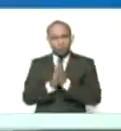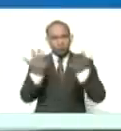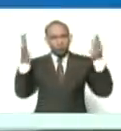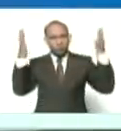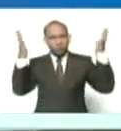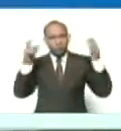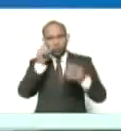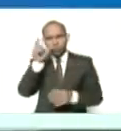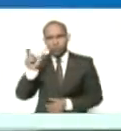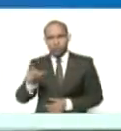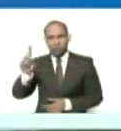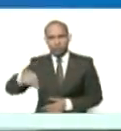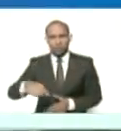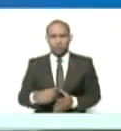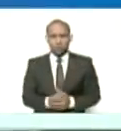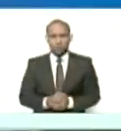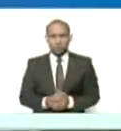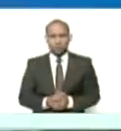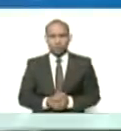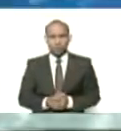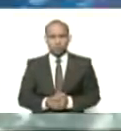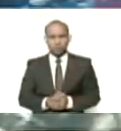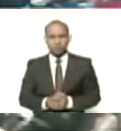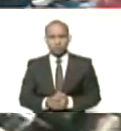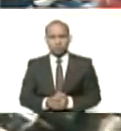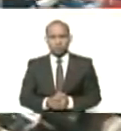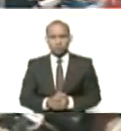Winston Vallenilla, Roberto Mesuti.